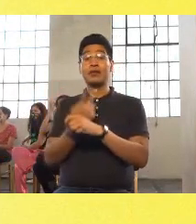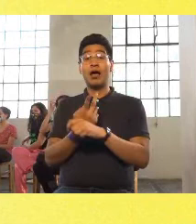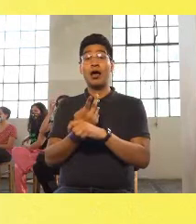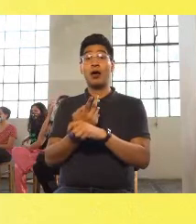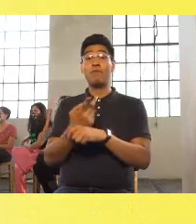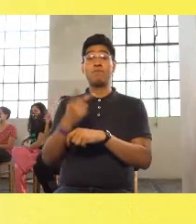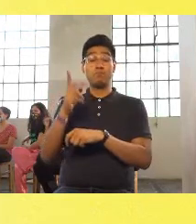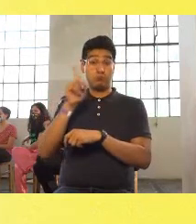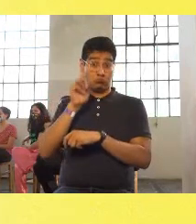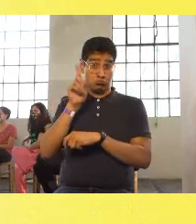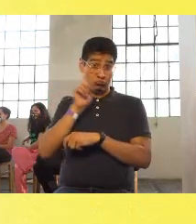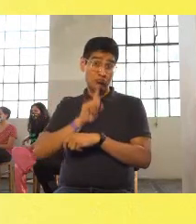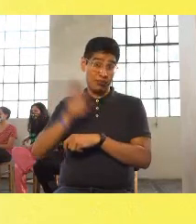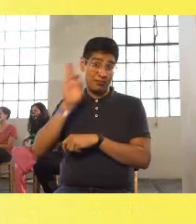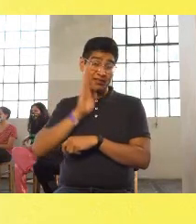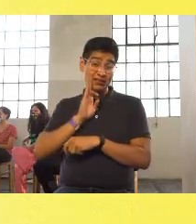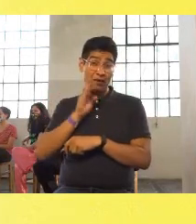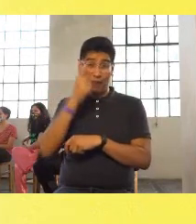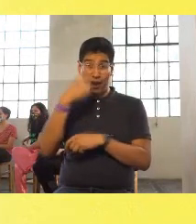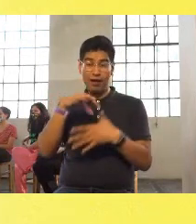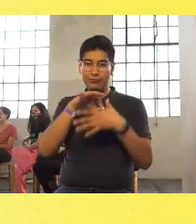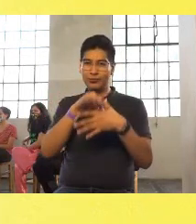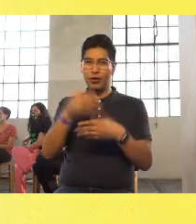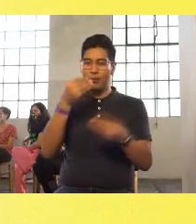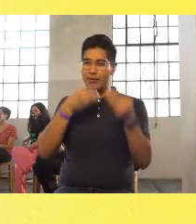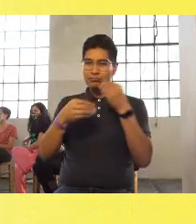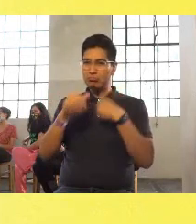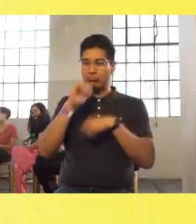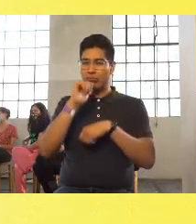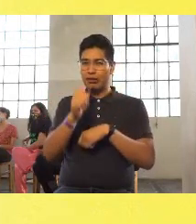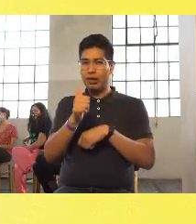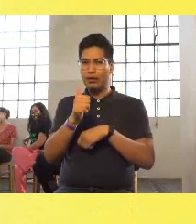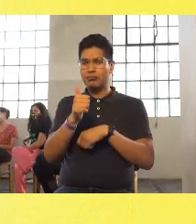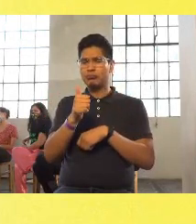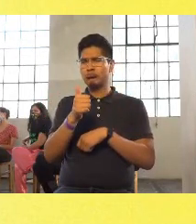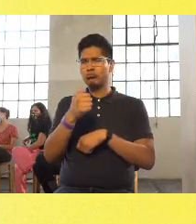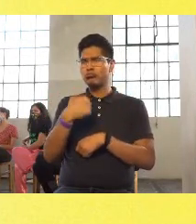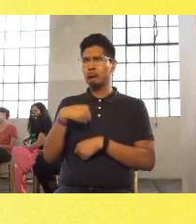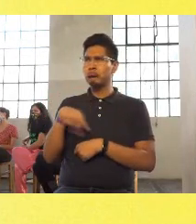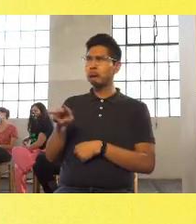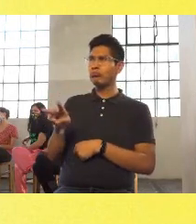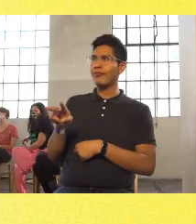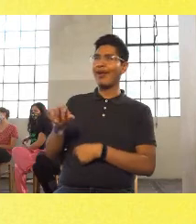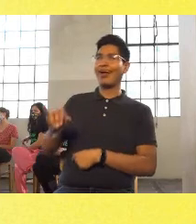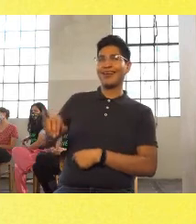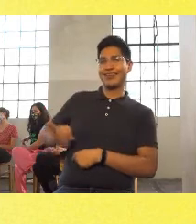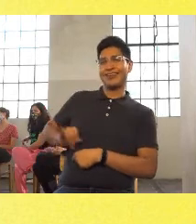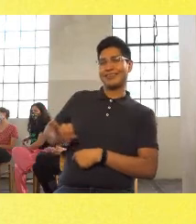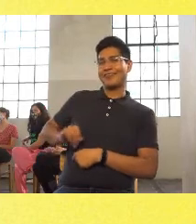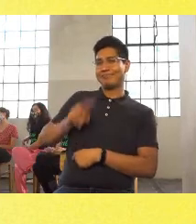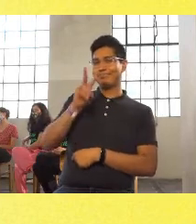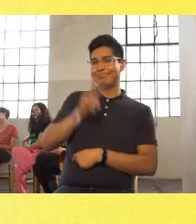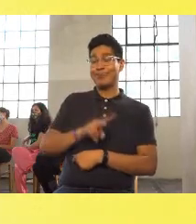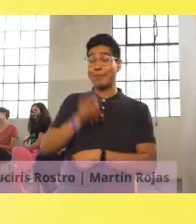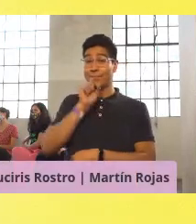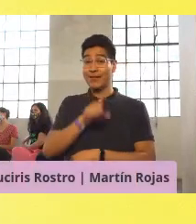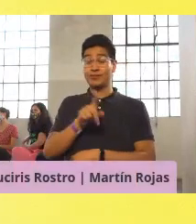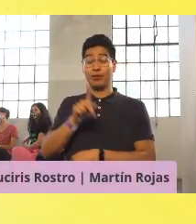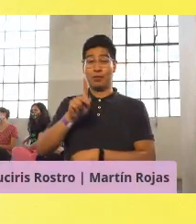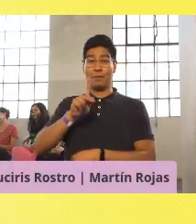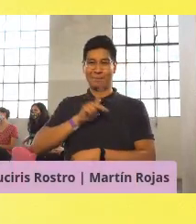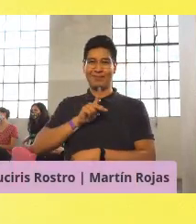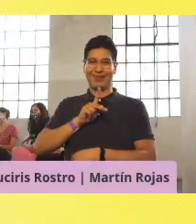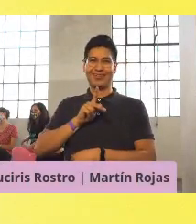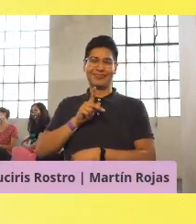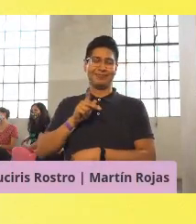especista y con el consumo de carne y nuestras decisiones alimentarias. Y para mí es muy interesante porque una de mis activistas favoritas colombiana, ella se llama Mariana Matija